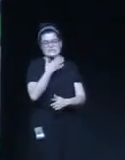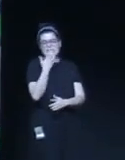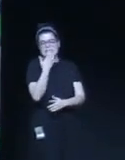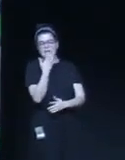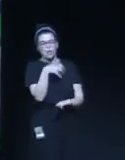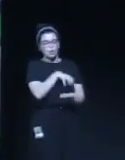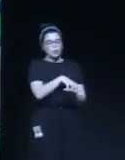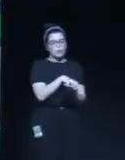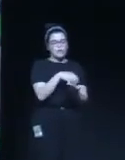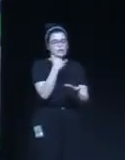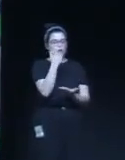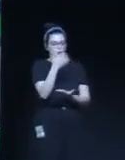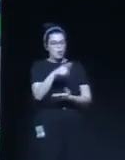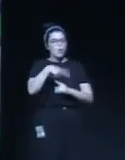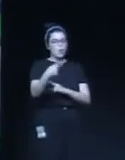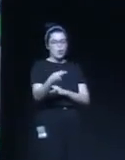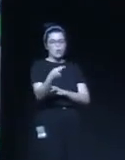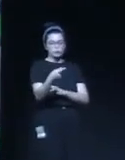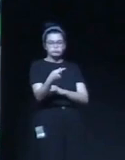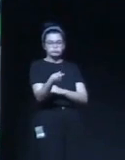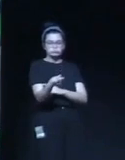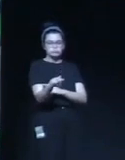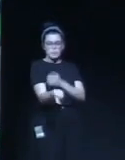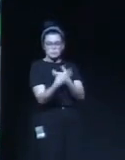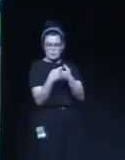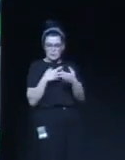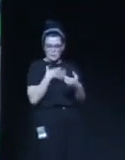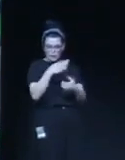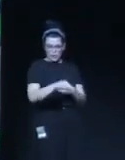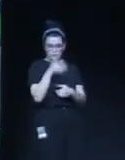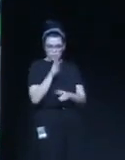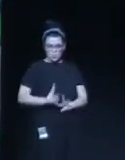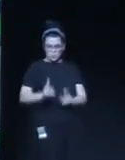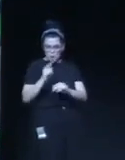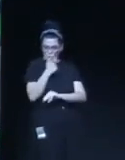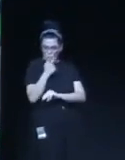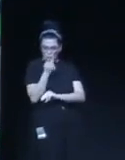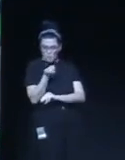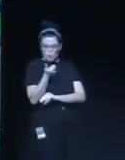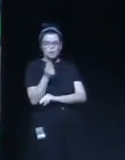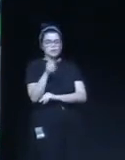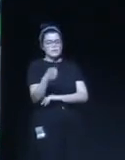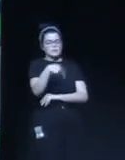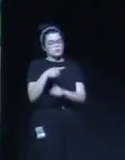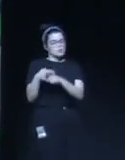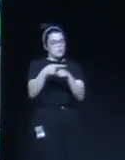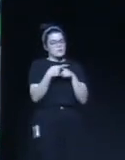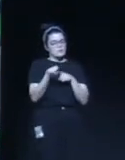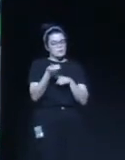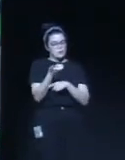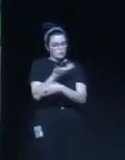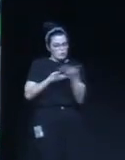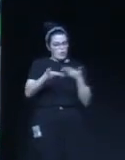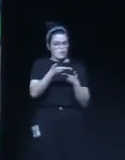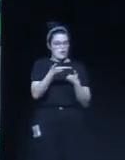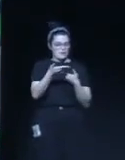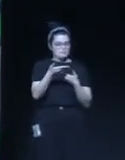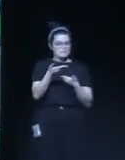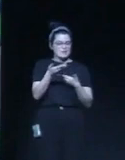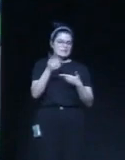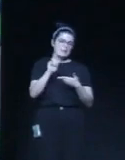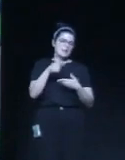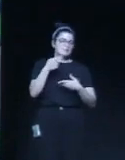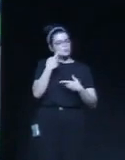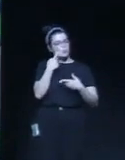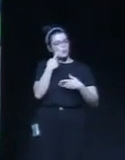surgiendo dudas, preguntas, pues luego vamos a tener un ratico para compartir entre todos y todas y que esto sea más